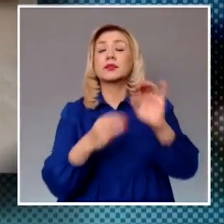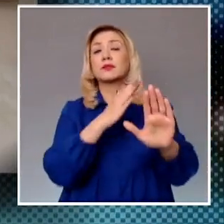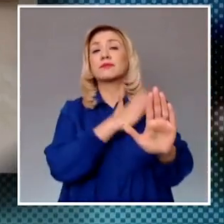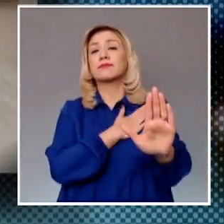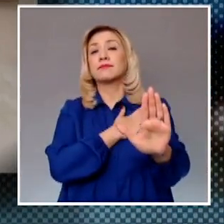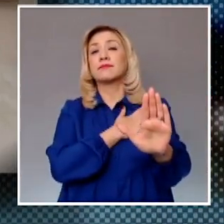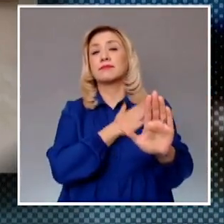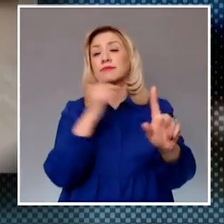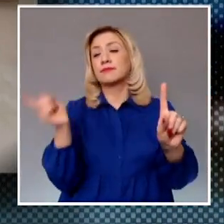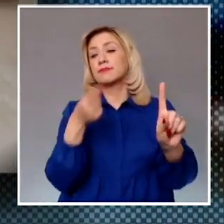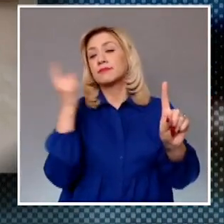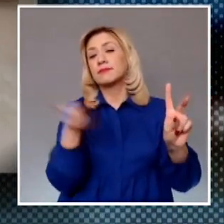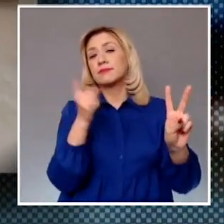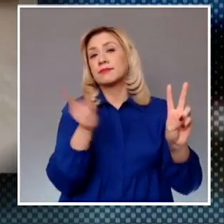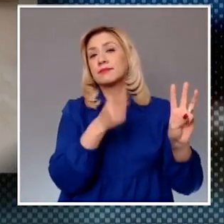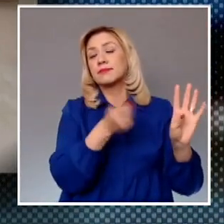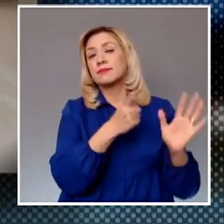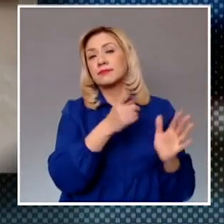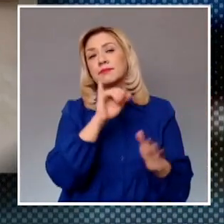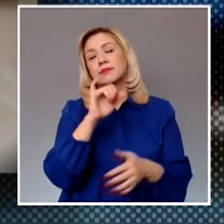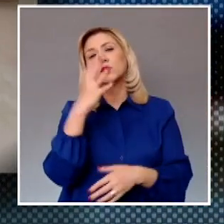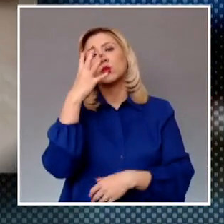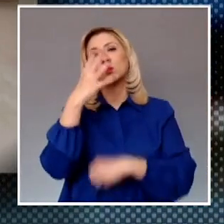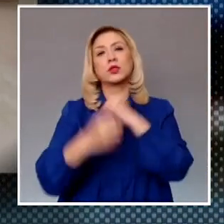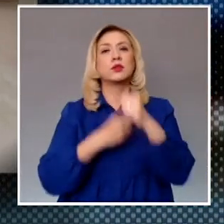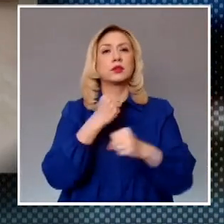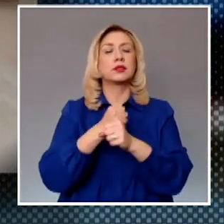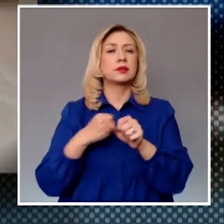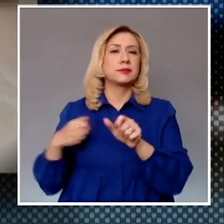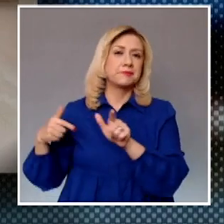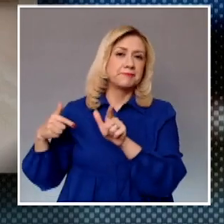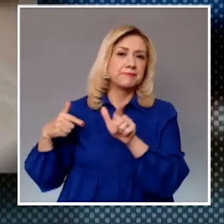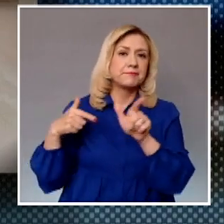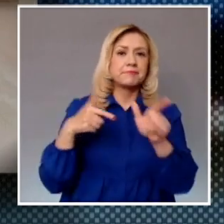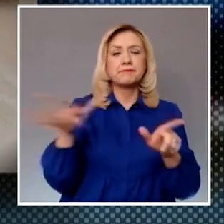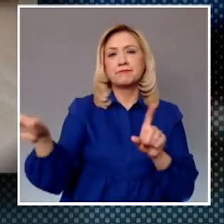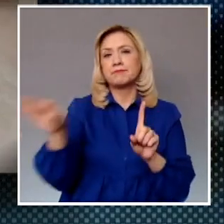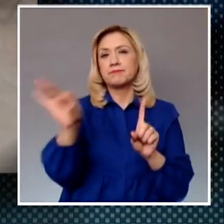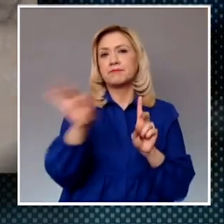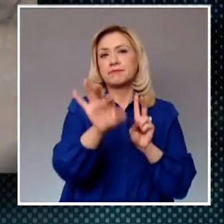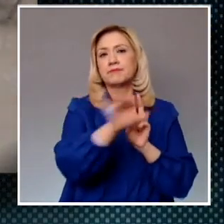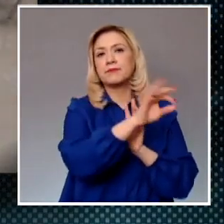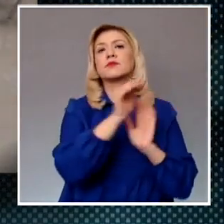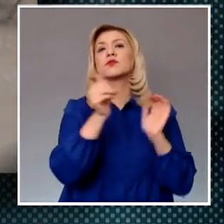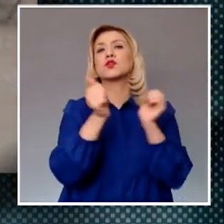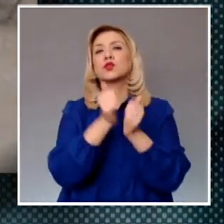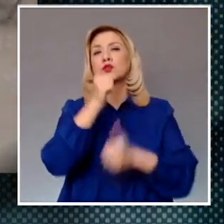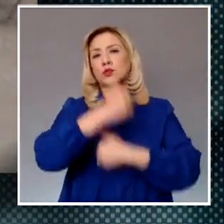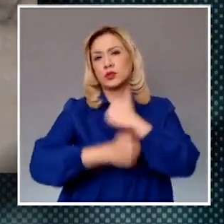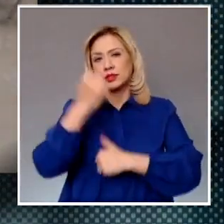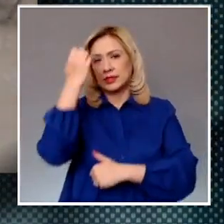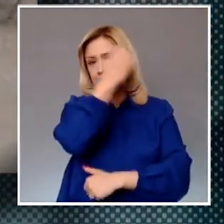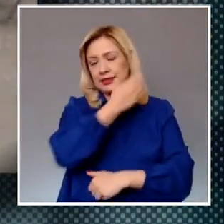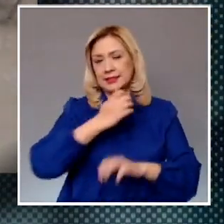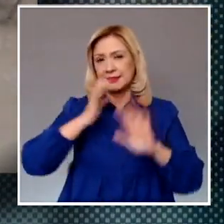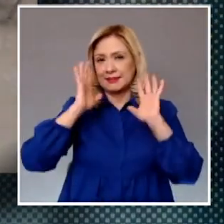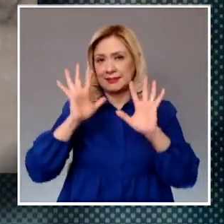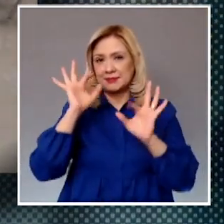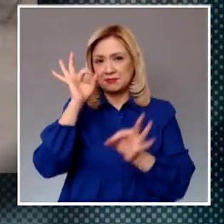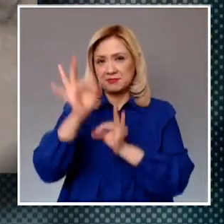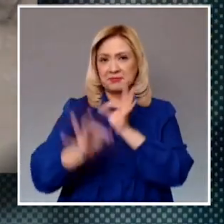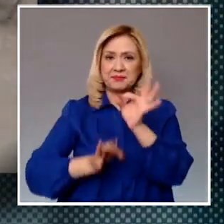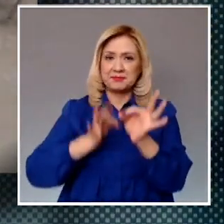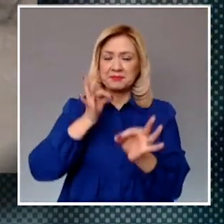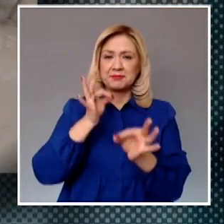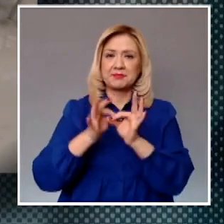cargo por un periodo de 4 años y que fueron designadas a través del concurso de oposición emitido por el Consejo de la